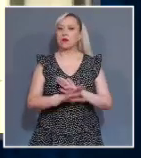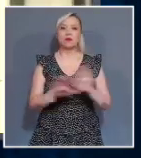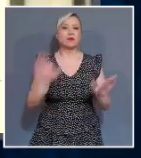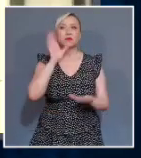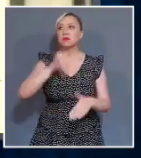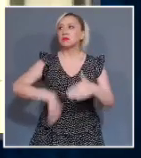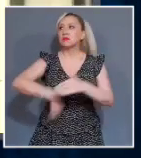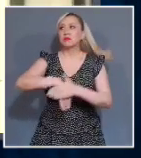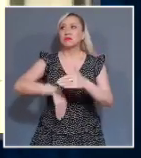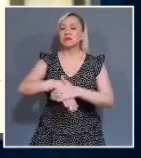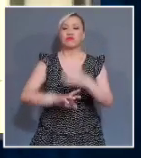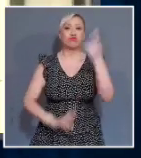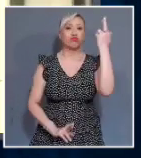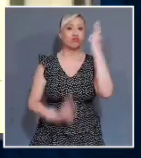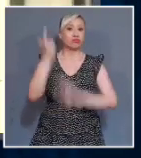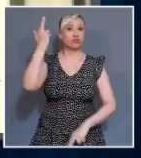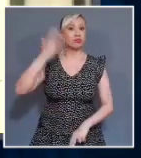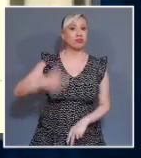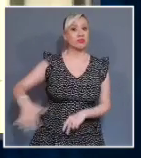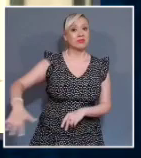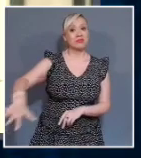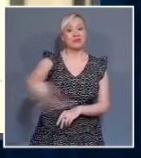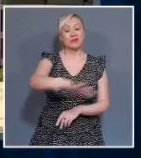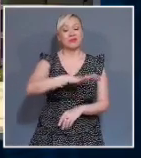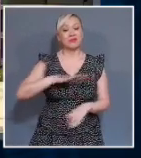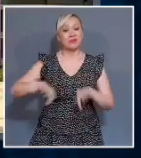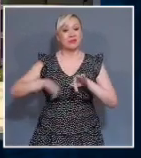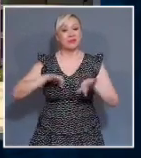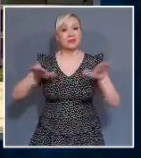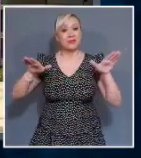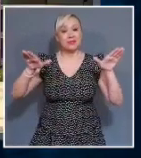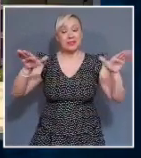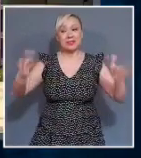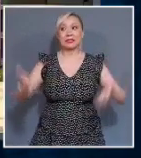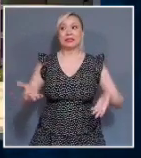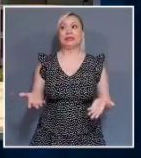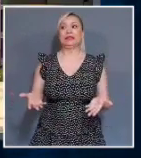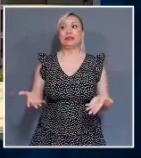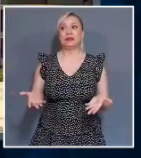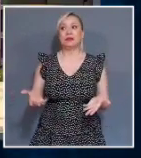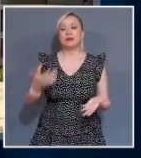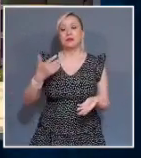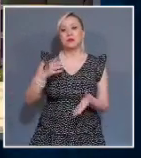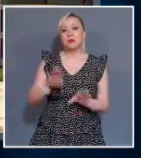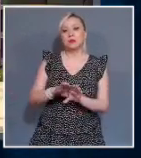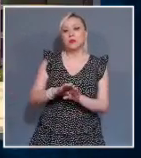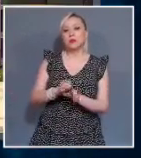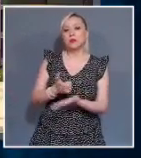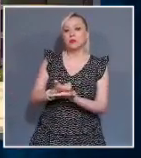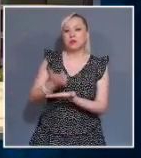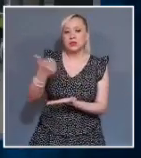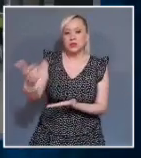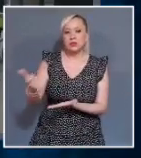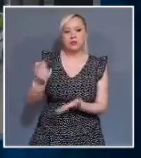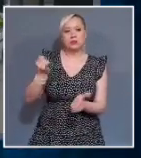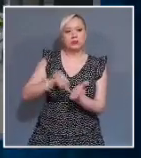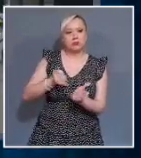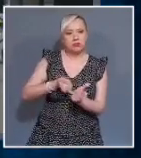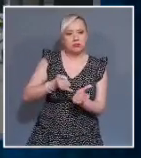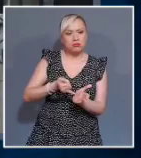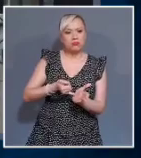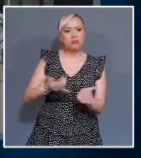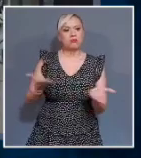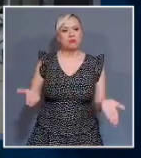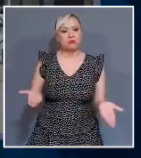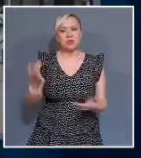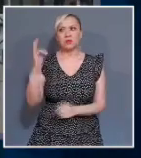El acuerdo concretado la semana pasada sobre que cada trabajador reciba pagos especiales y libres de impuestos hasta febrero y un aumento salarial